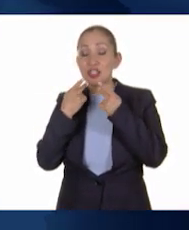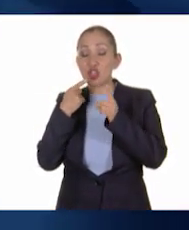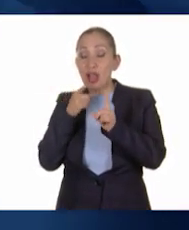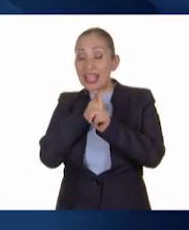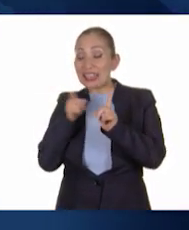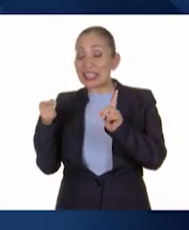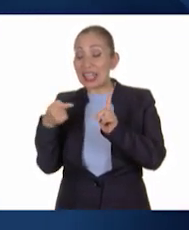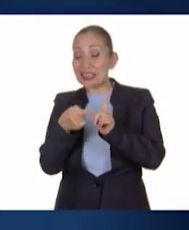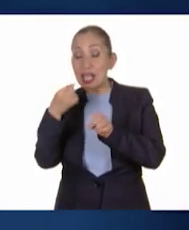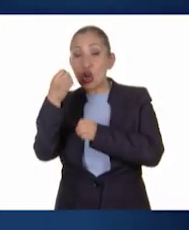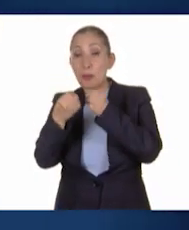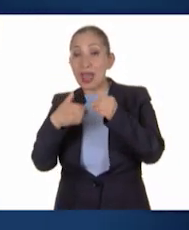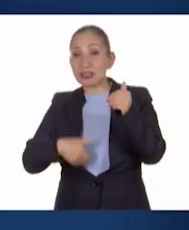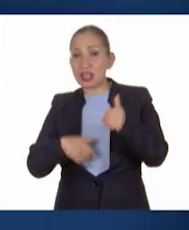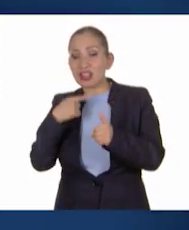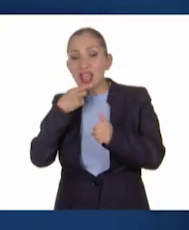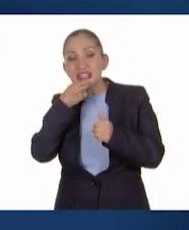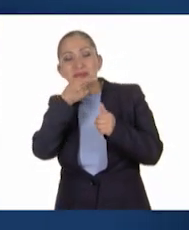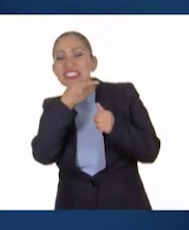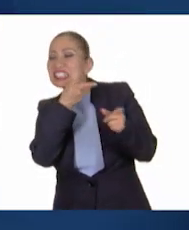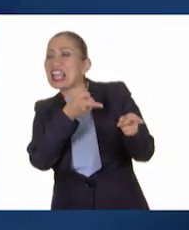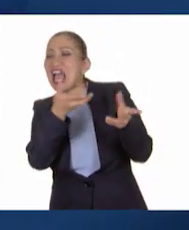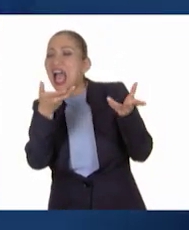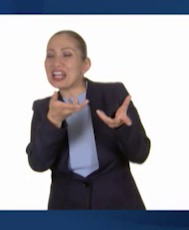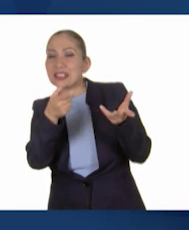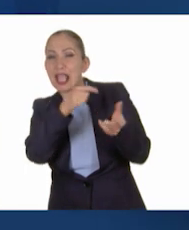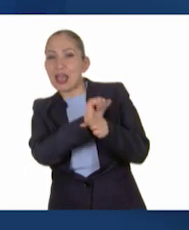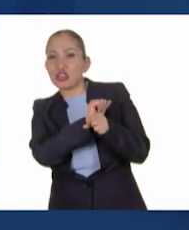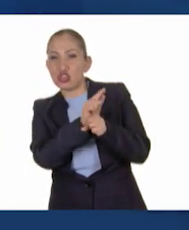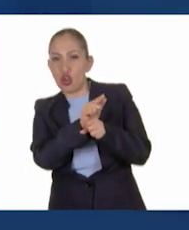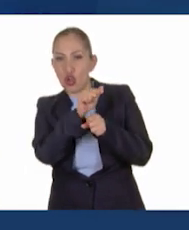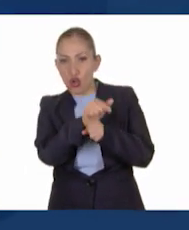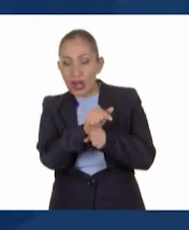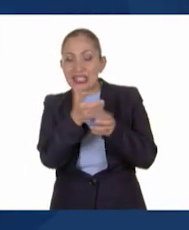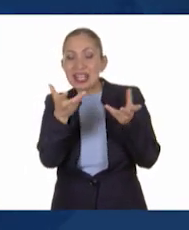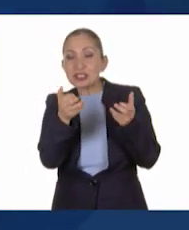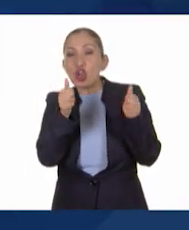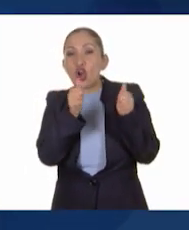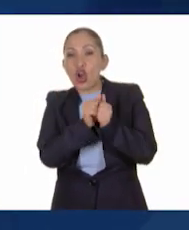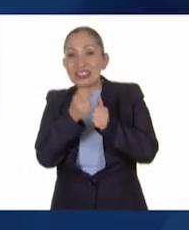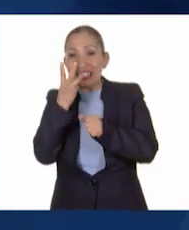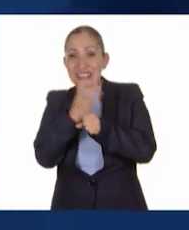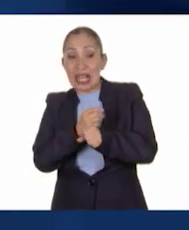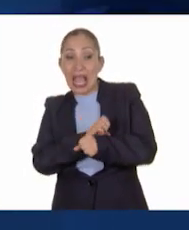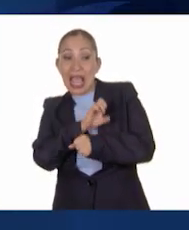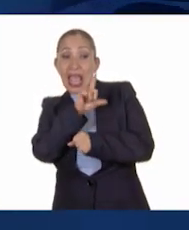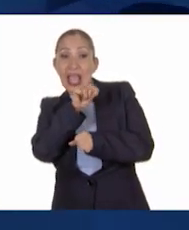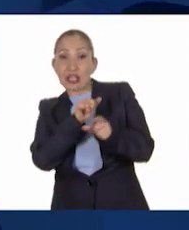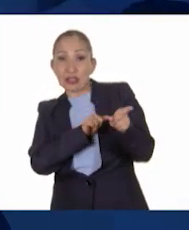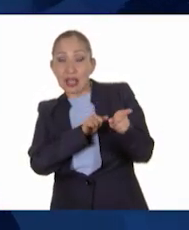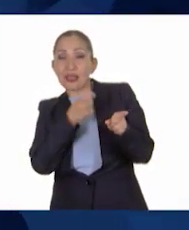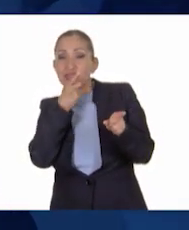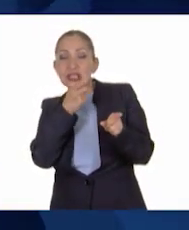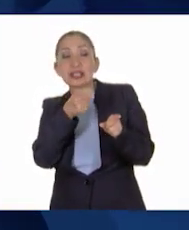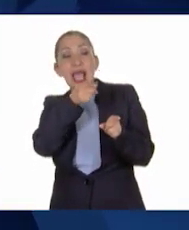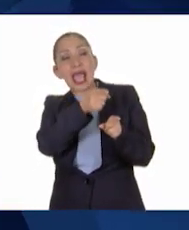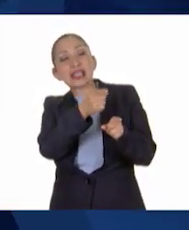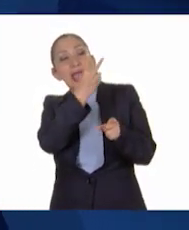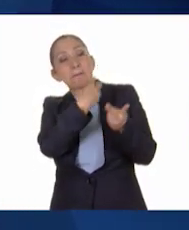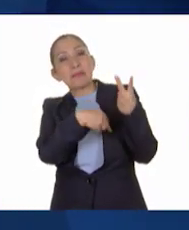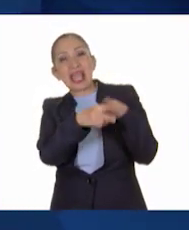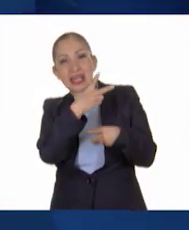de teatro para explicar qué hacen los personajes. Generalmente se hace por medio de la tercera persona. Él dice que ella